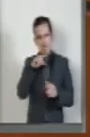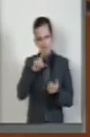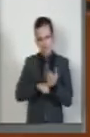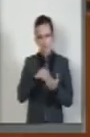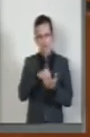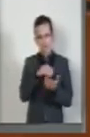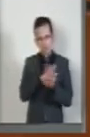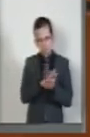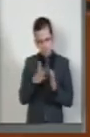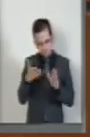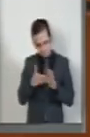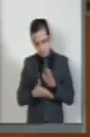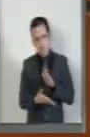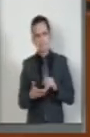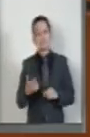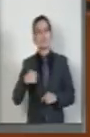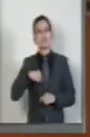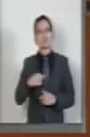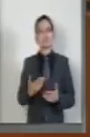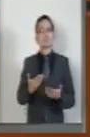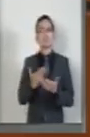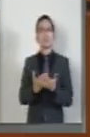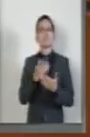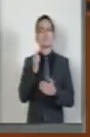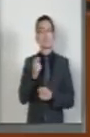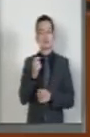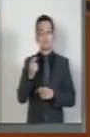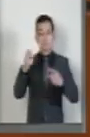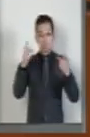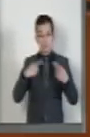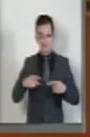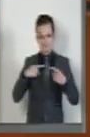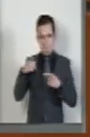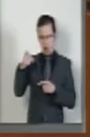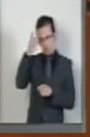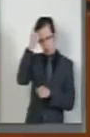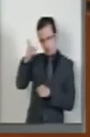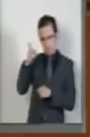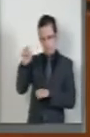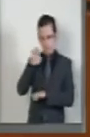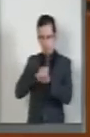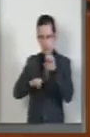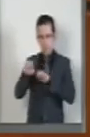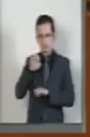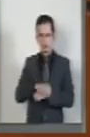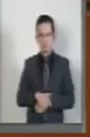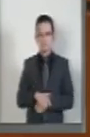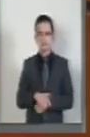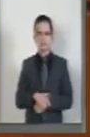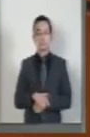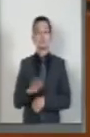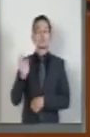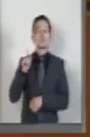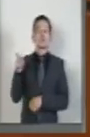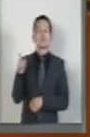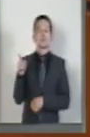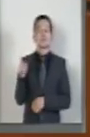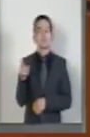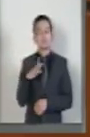ahí proponiendo que las personas morales que cuenten a mediano y largo